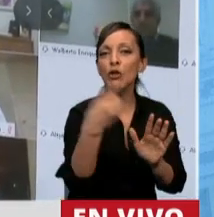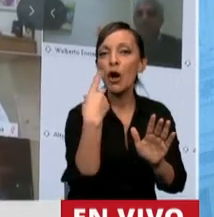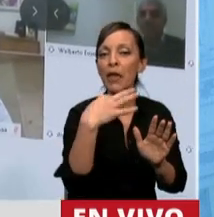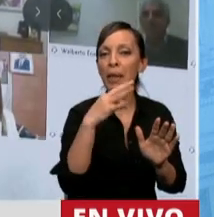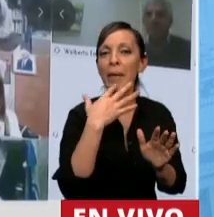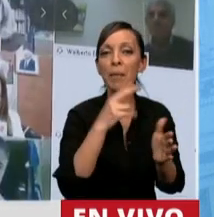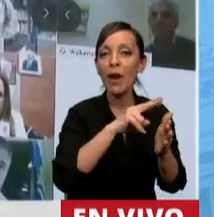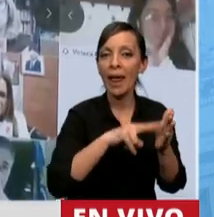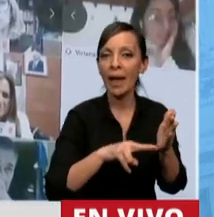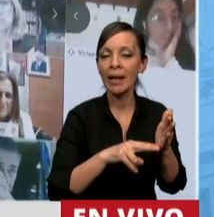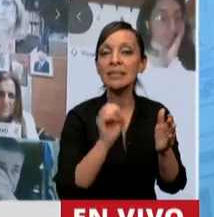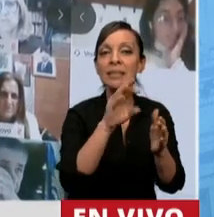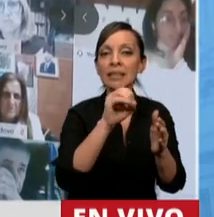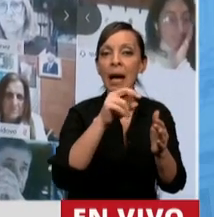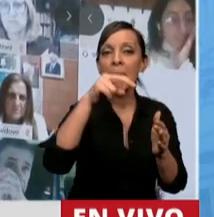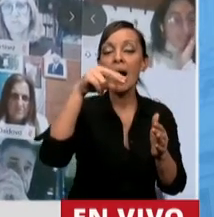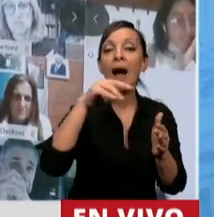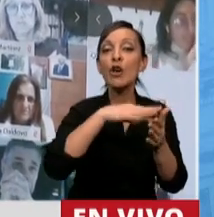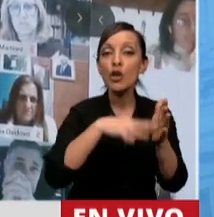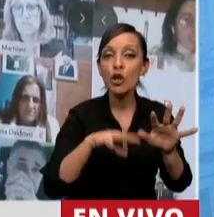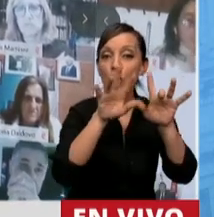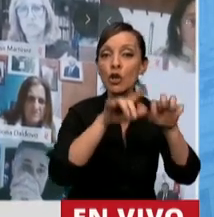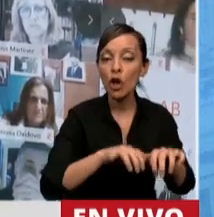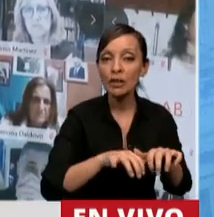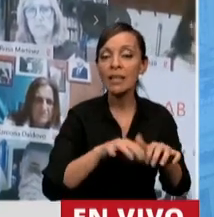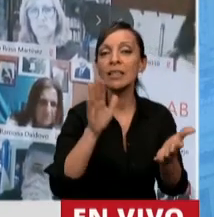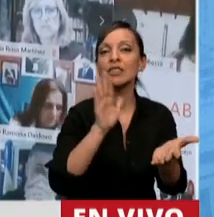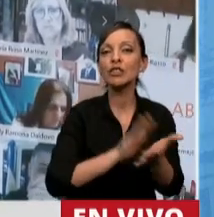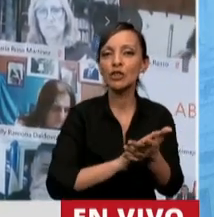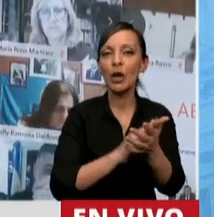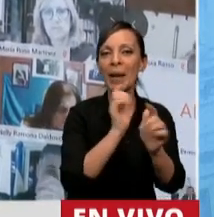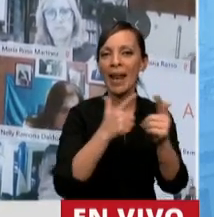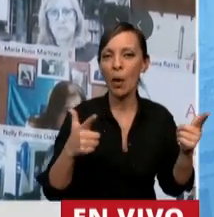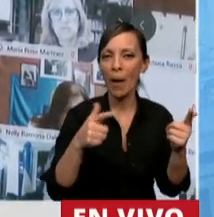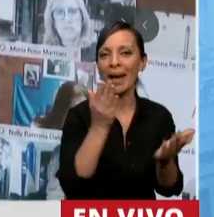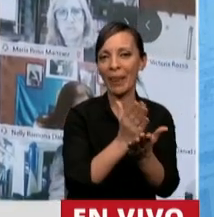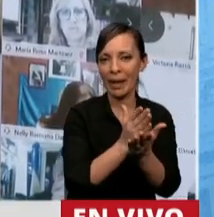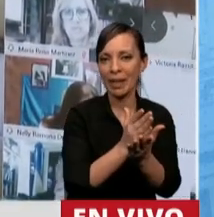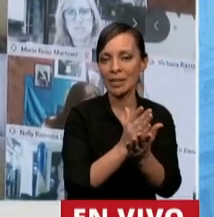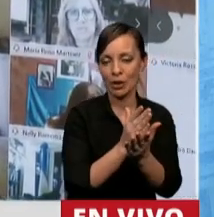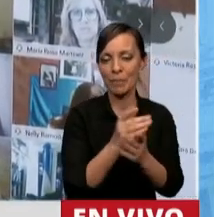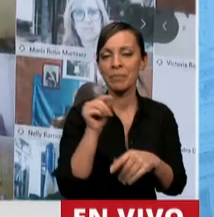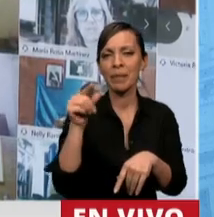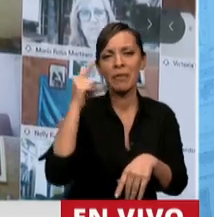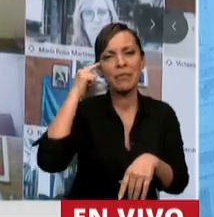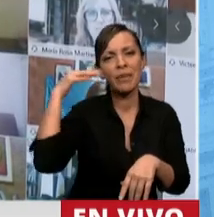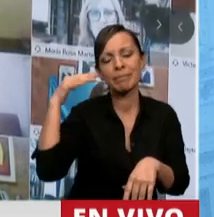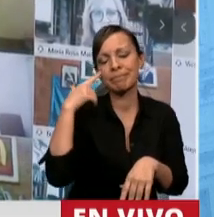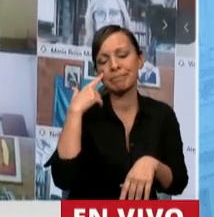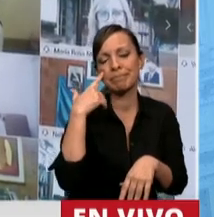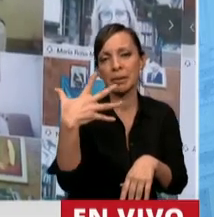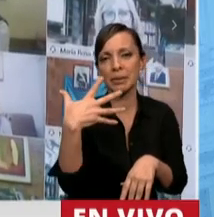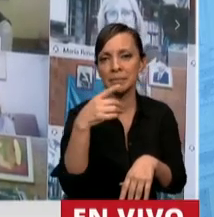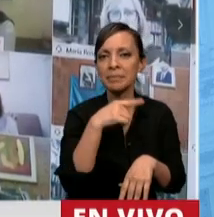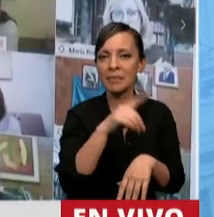los legisladores, que se llama Notas sobre el lenguaje y derecho, de Genaro Carrió, que para el que no lo conoce es un gran filósofo y